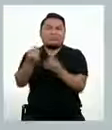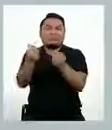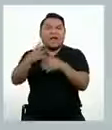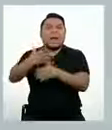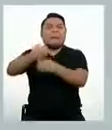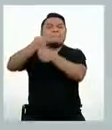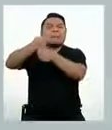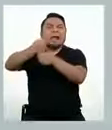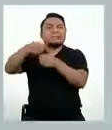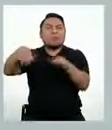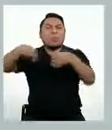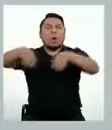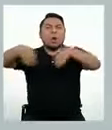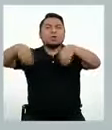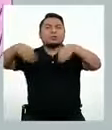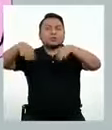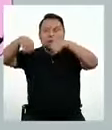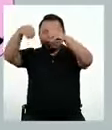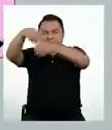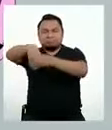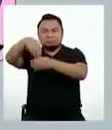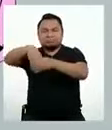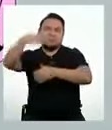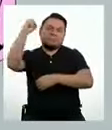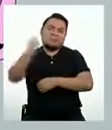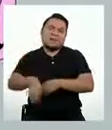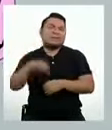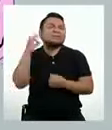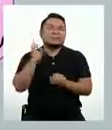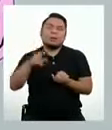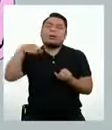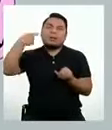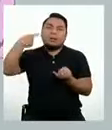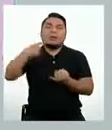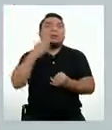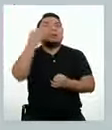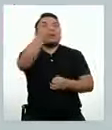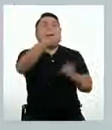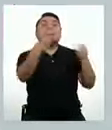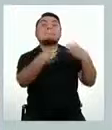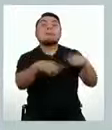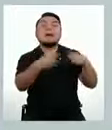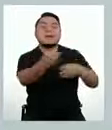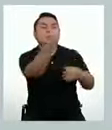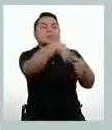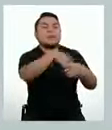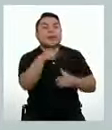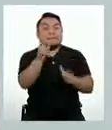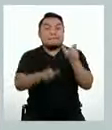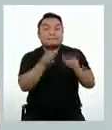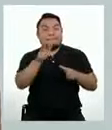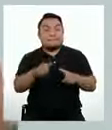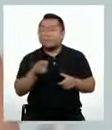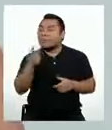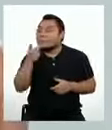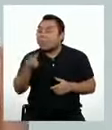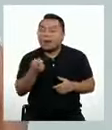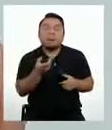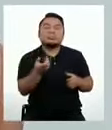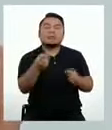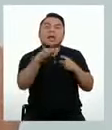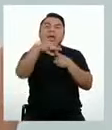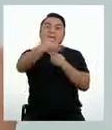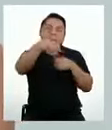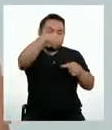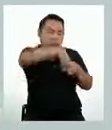plástico? Frecuentemente compramos productos envueltos en plástico cada vez que vamos al mercado. La persona que nos atiende en las compras coloca los